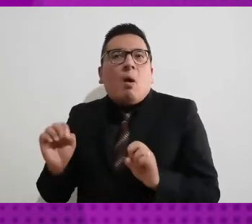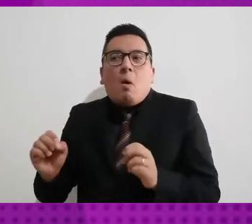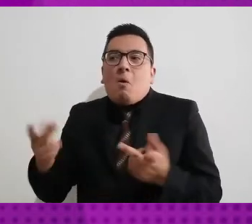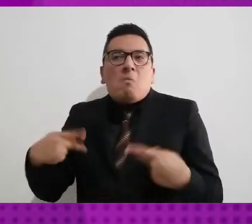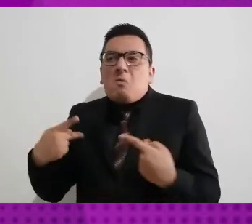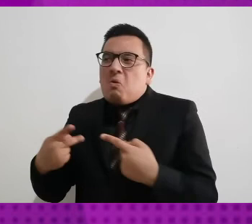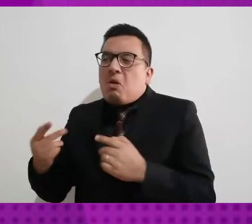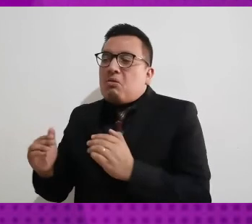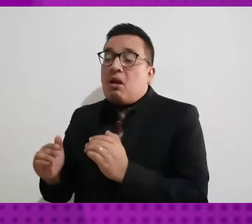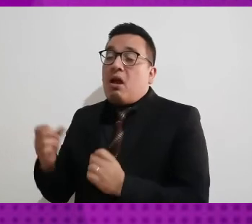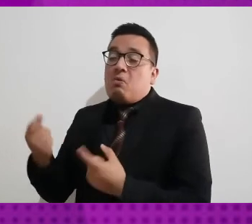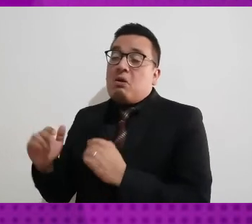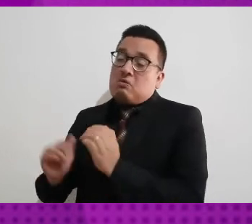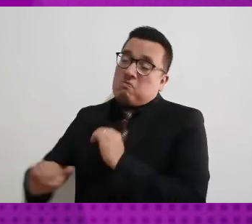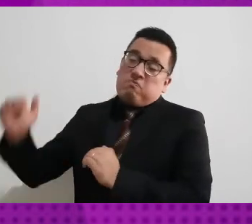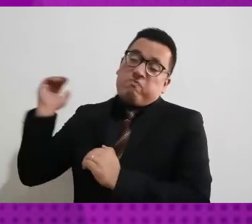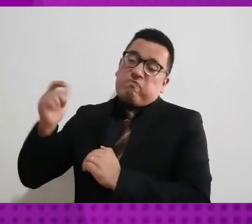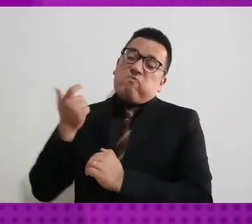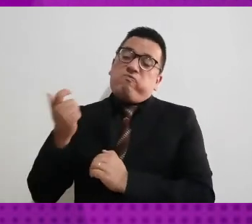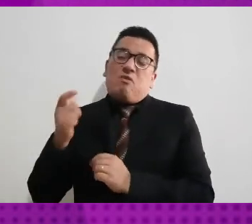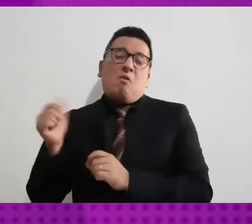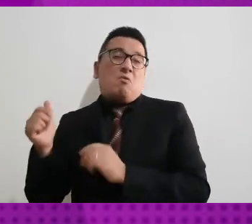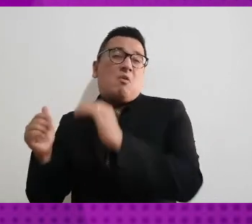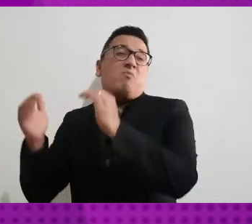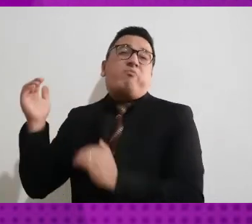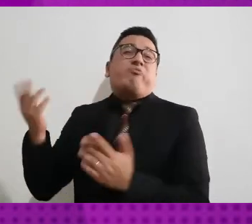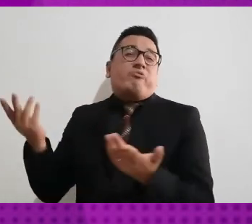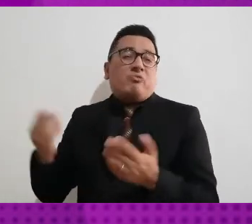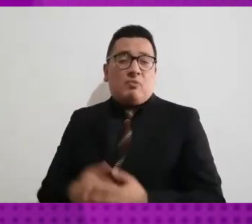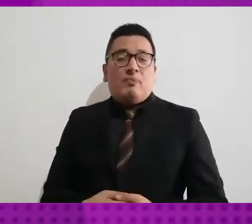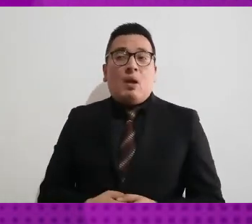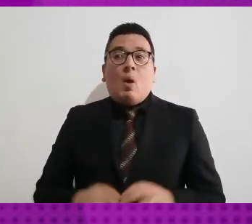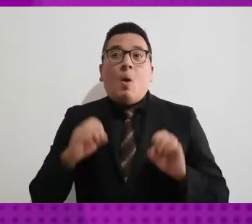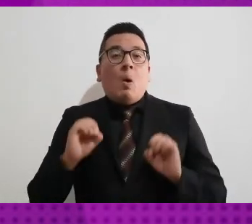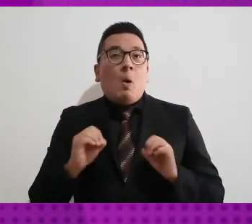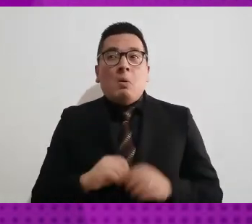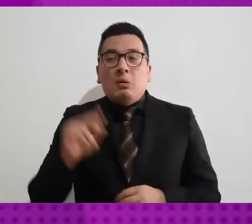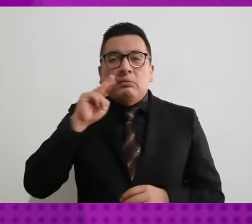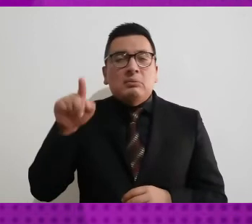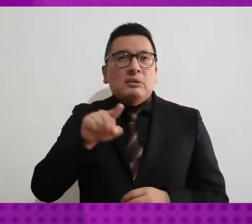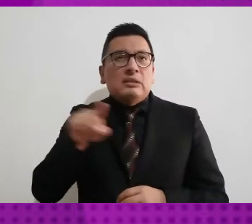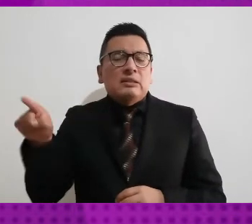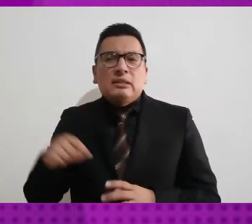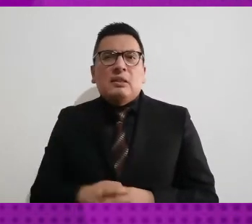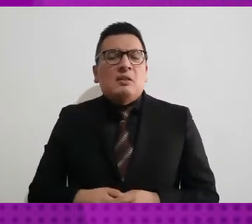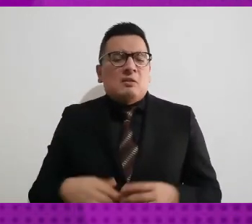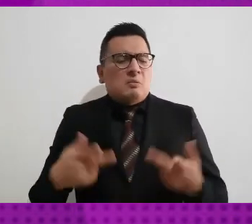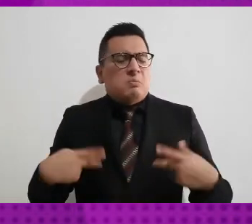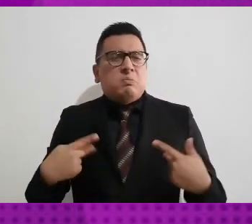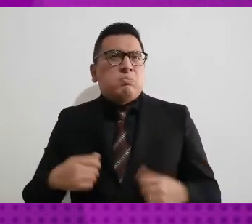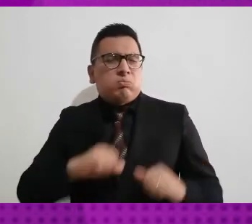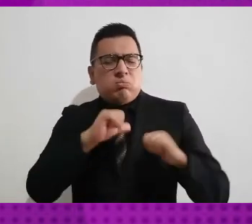la desigualdad socioeconómica, me estoy refiriendo al combate a la impunidad, ¿no? Son